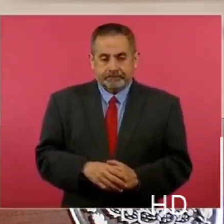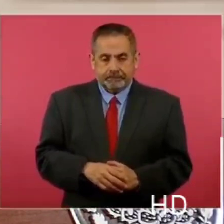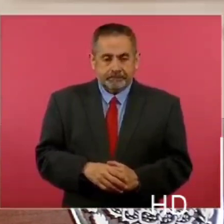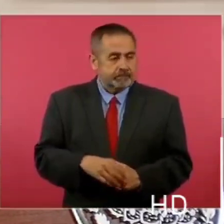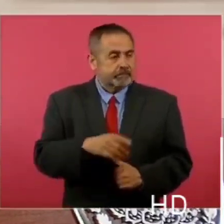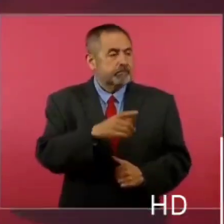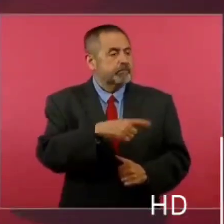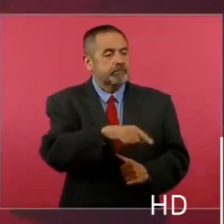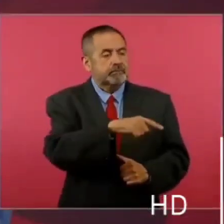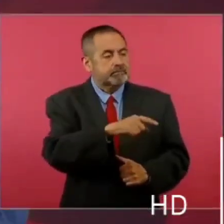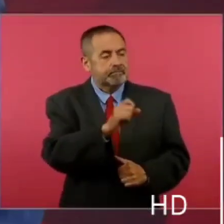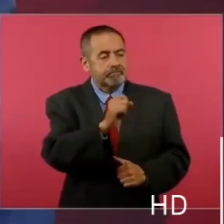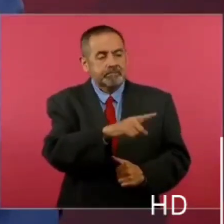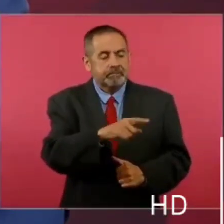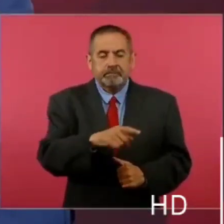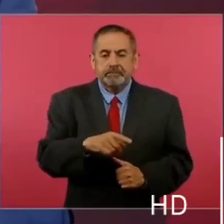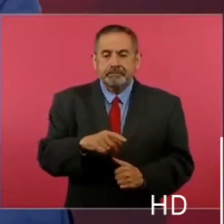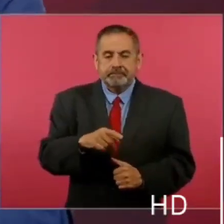siempre